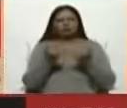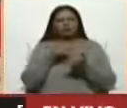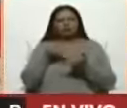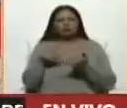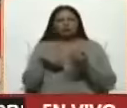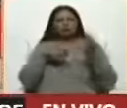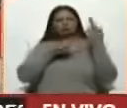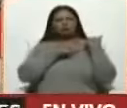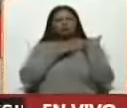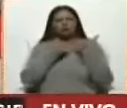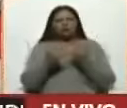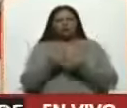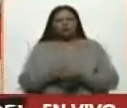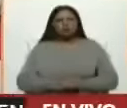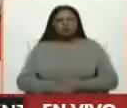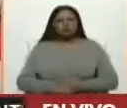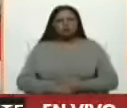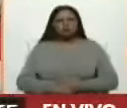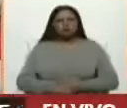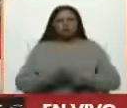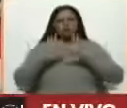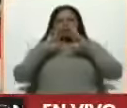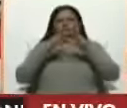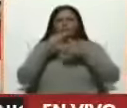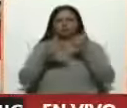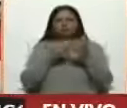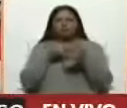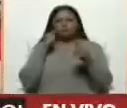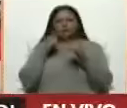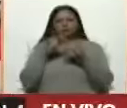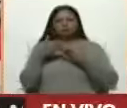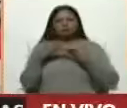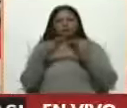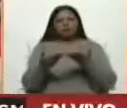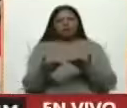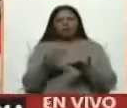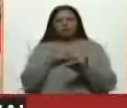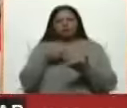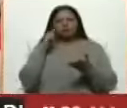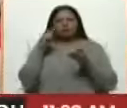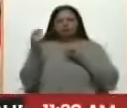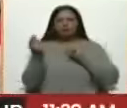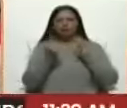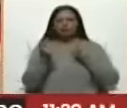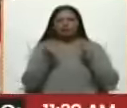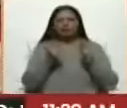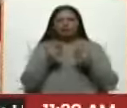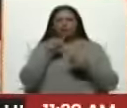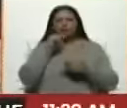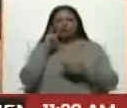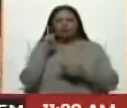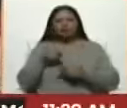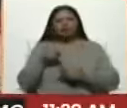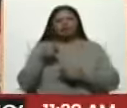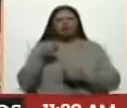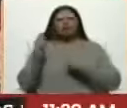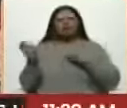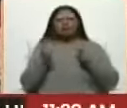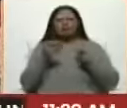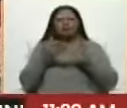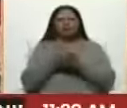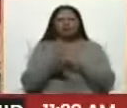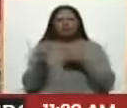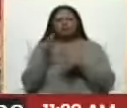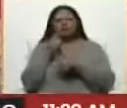la responsabilidad de comentar, de dar argumentos, de debatir con quien se tenga que debatir sobre